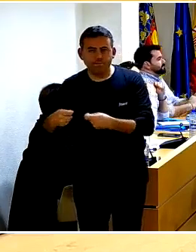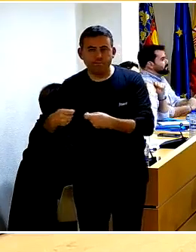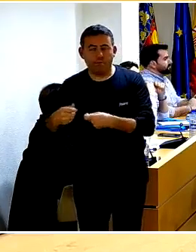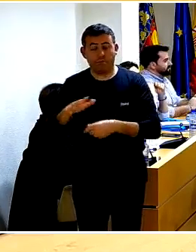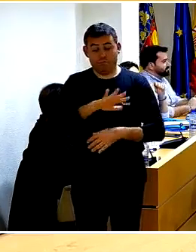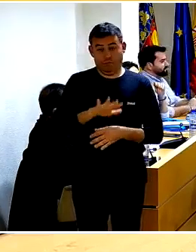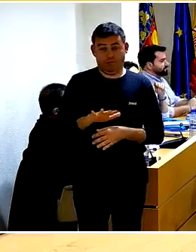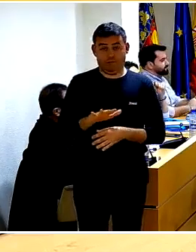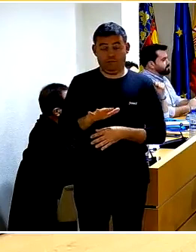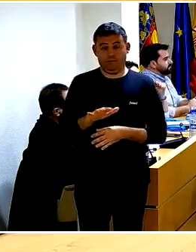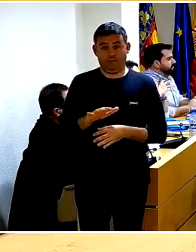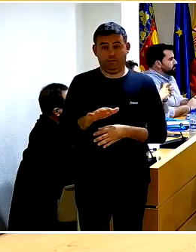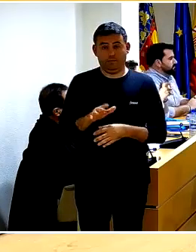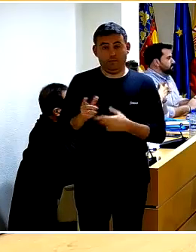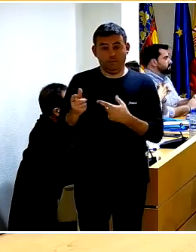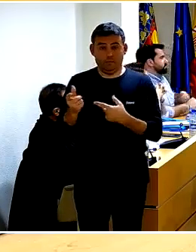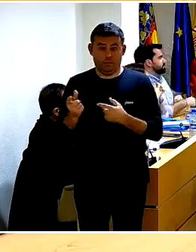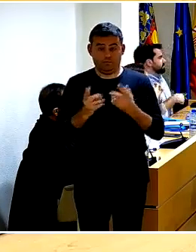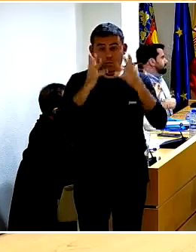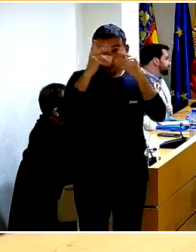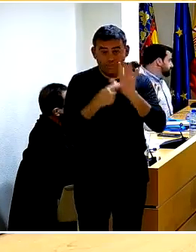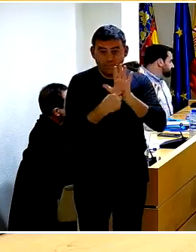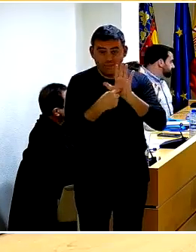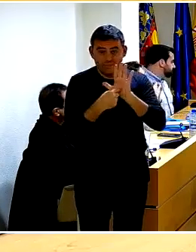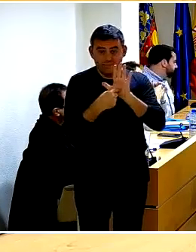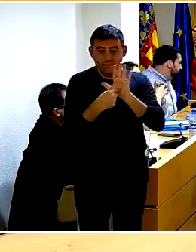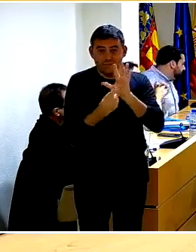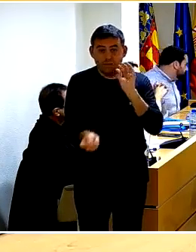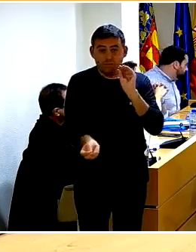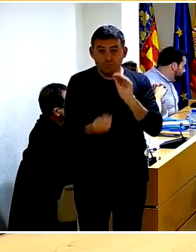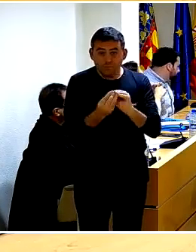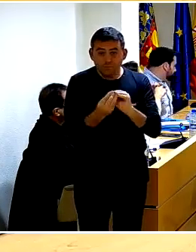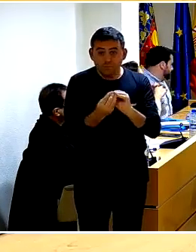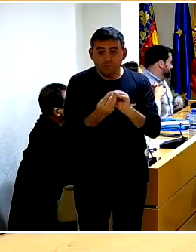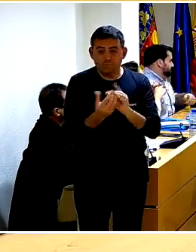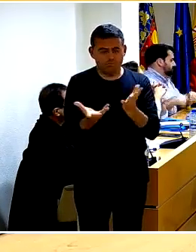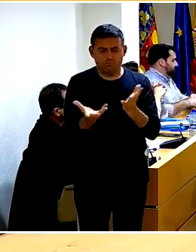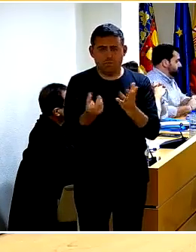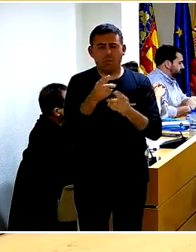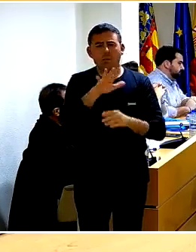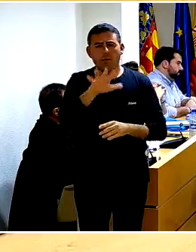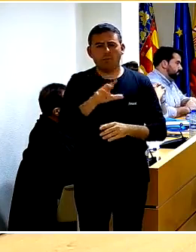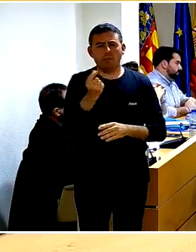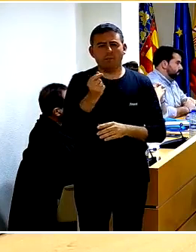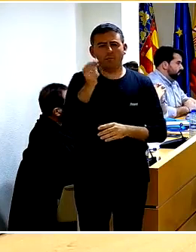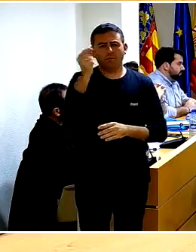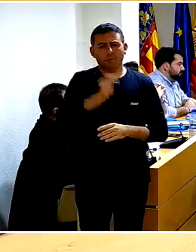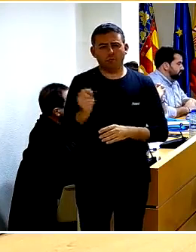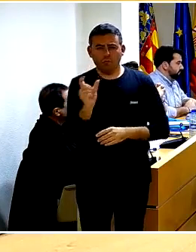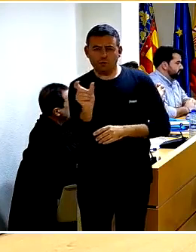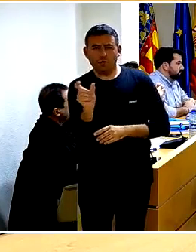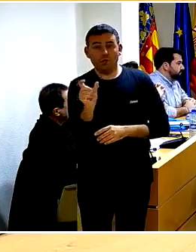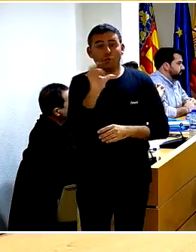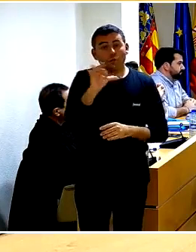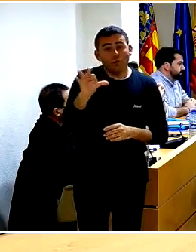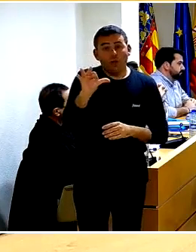aplicando las cuentas, se calcula más de las, o sea, se presupuesta más de la seguridad social. Claro, el capítulo